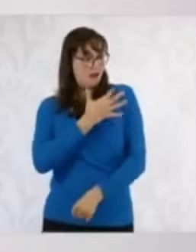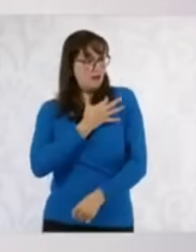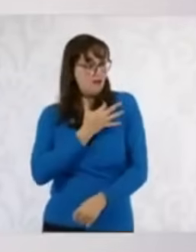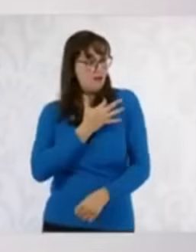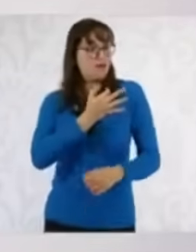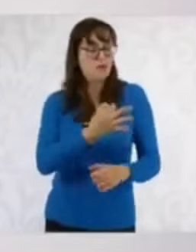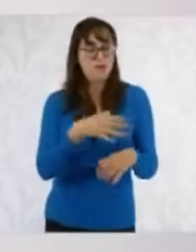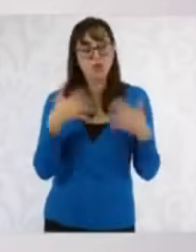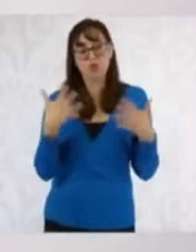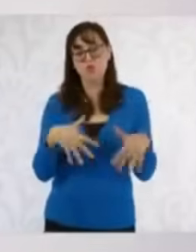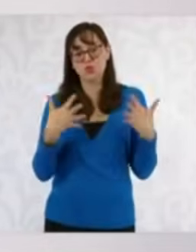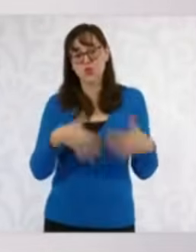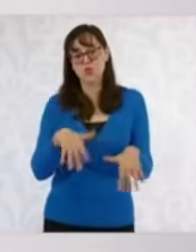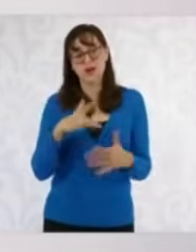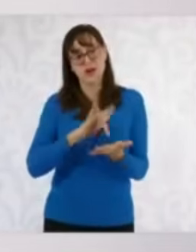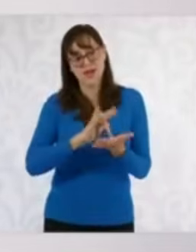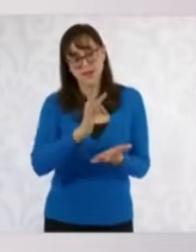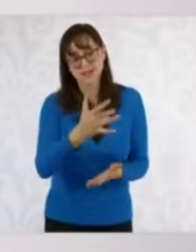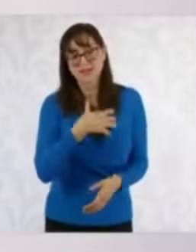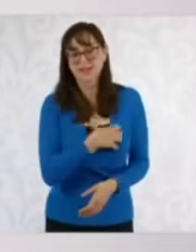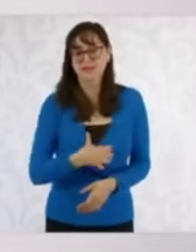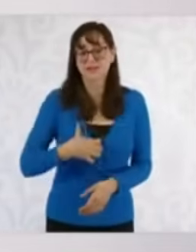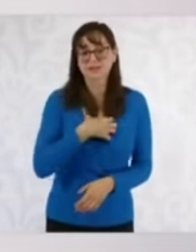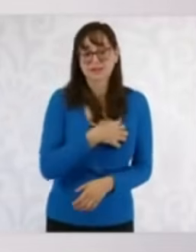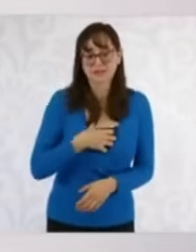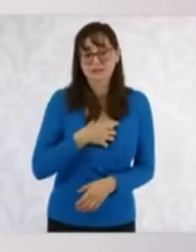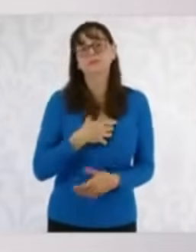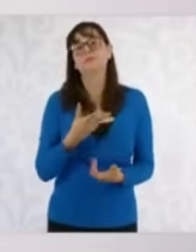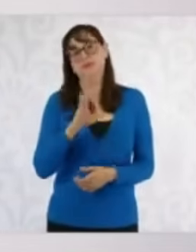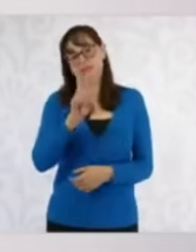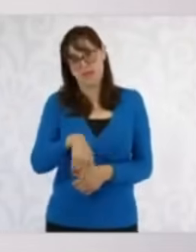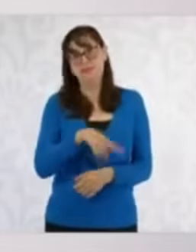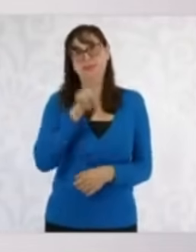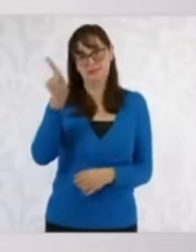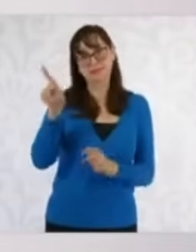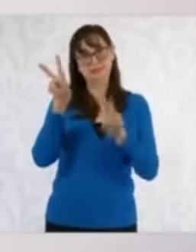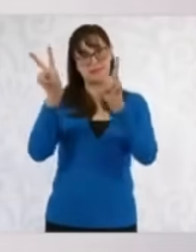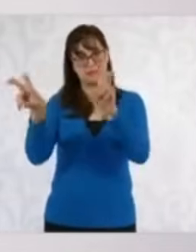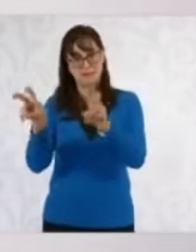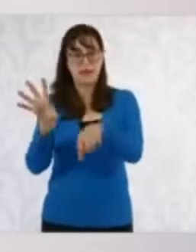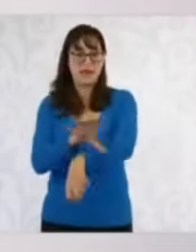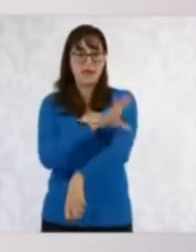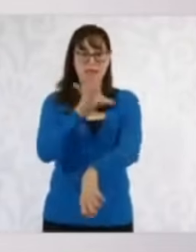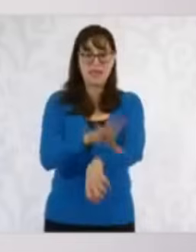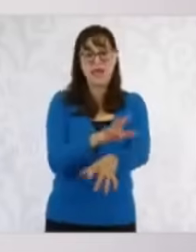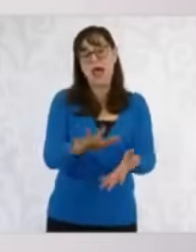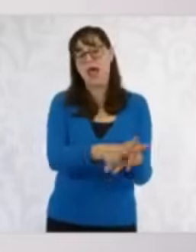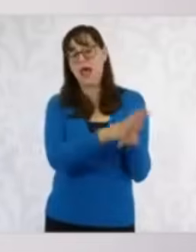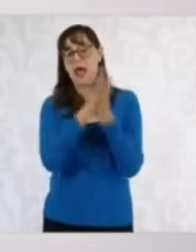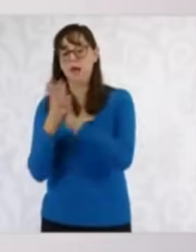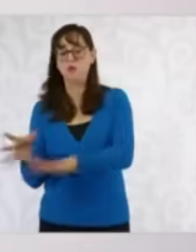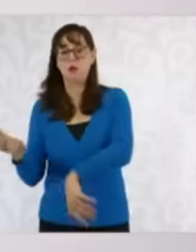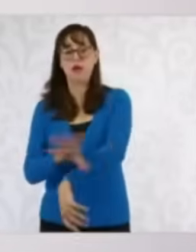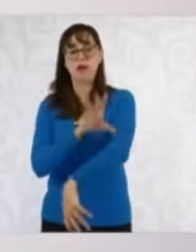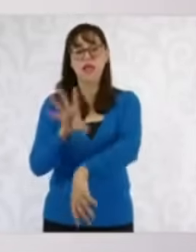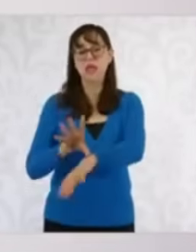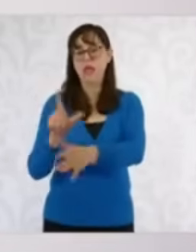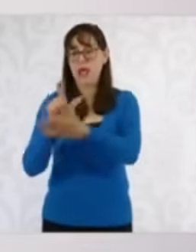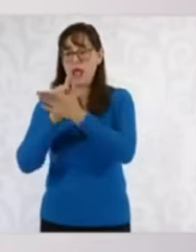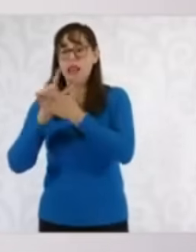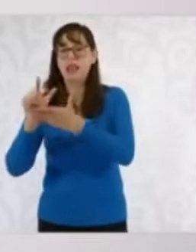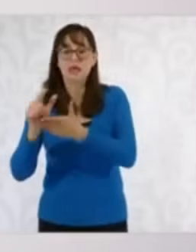para acompañarla en su reunión. Uno de los temas de la cumbre precisamente es energía y transición energética, y podremos